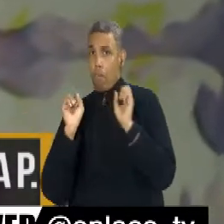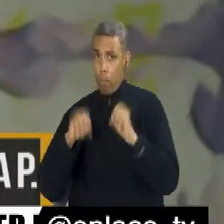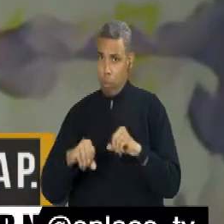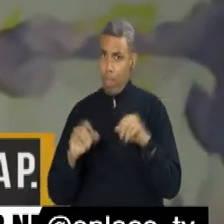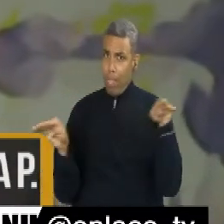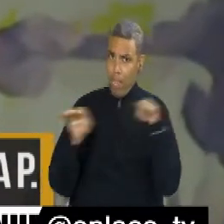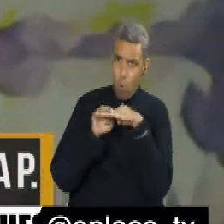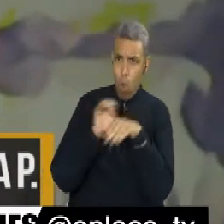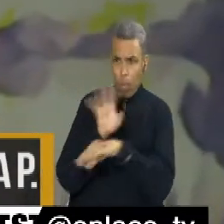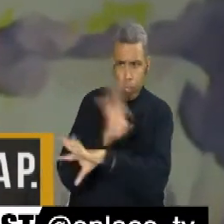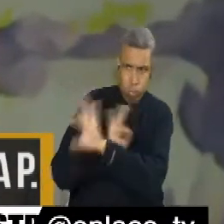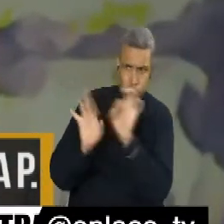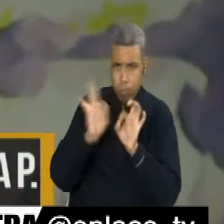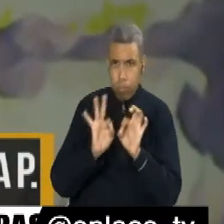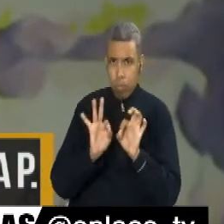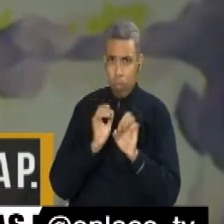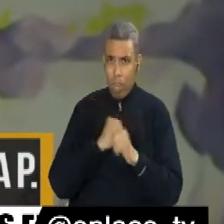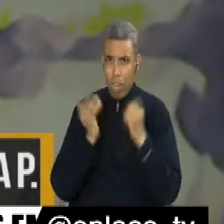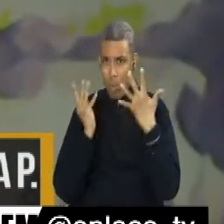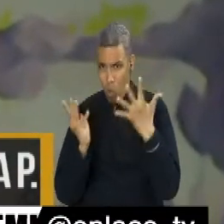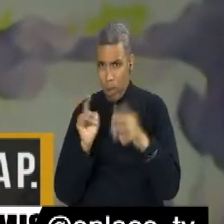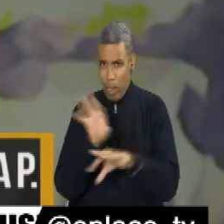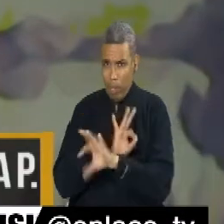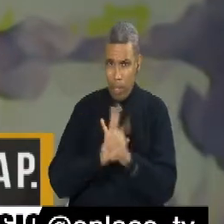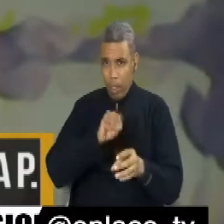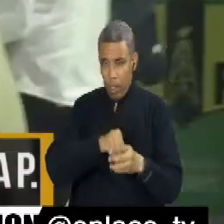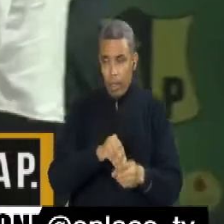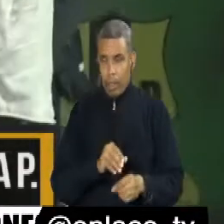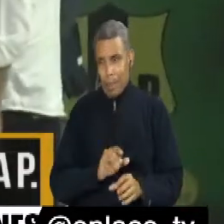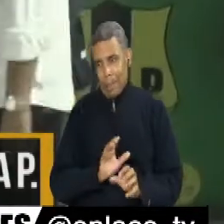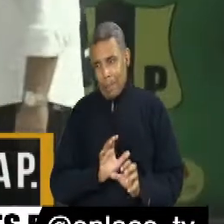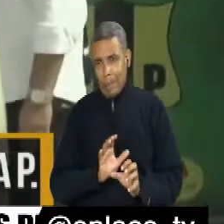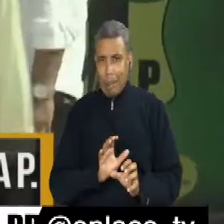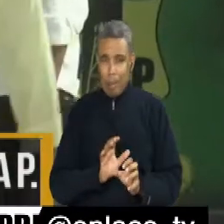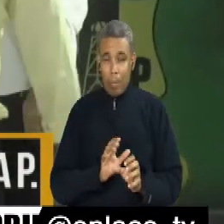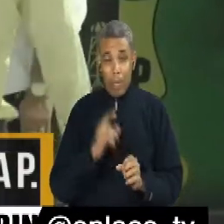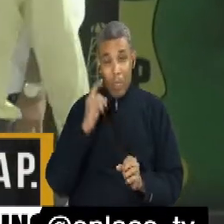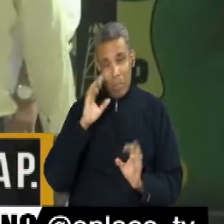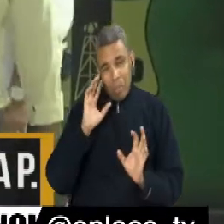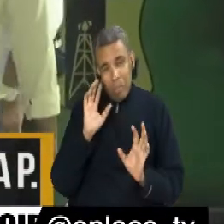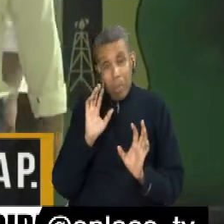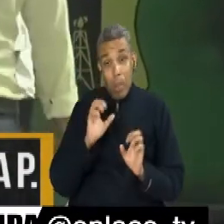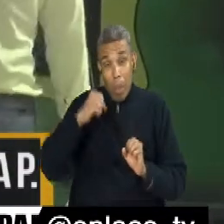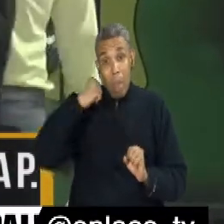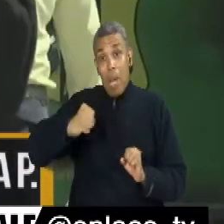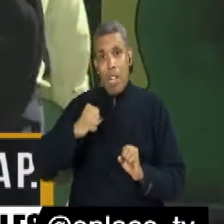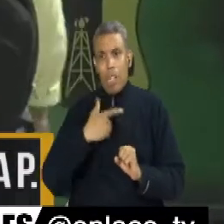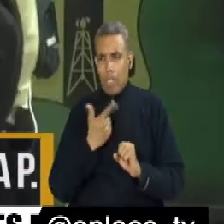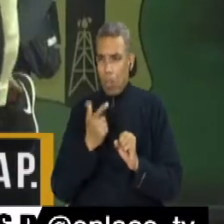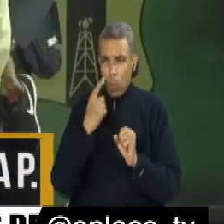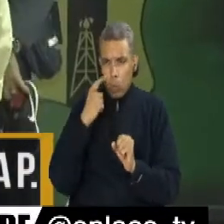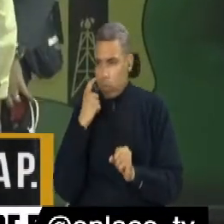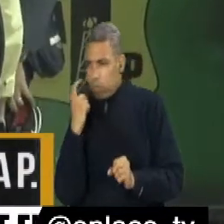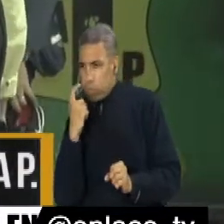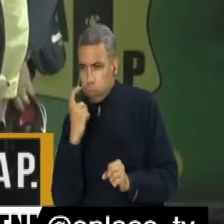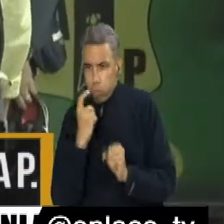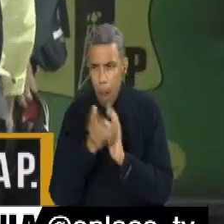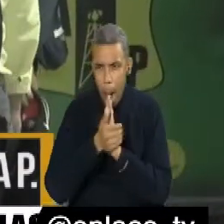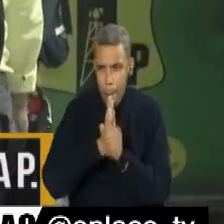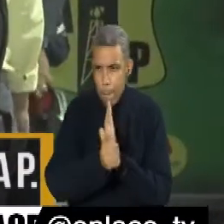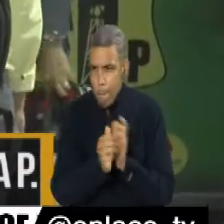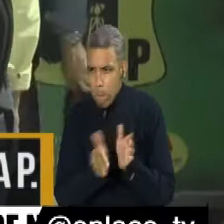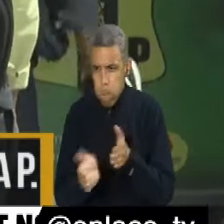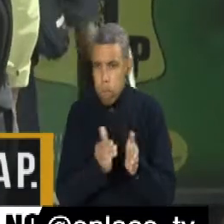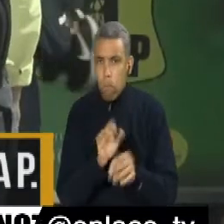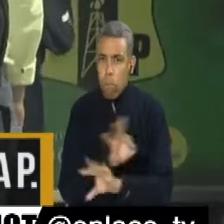calidad y no tanto la cantidad de los jugadores, sino la calidad. Pese a las críticas, el dirigente deportivo afirma que se siente satisfecho por